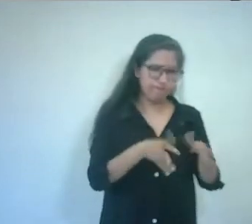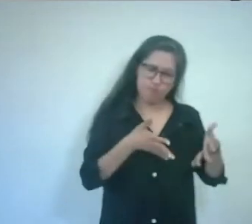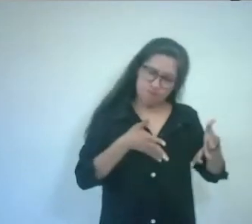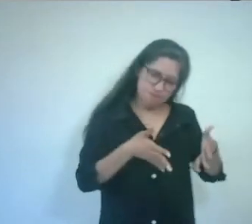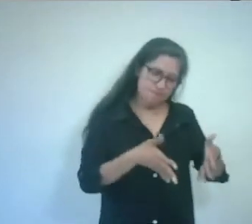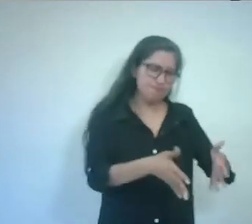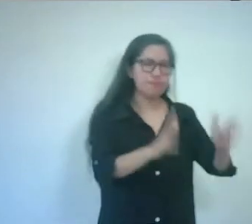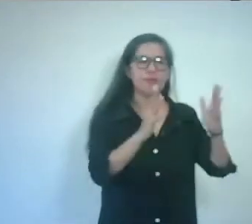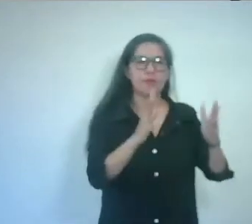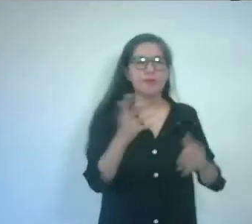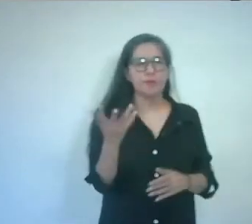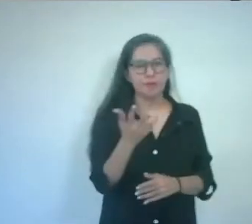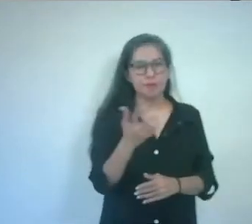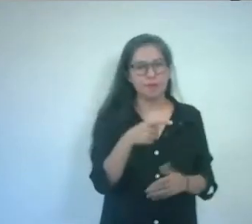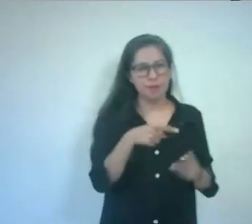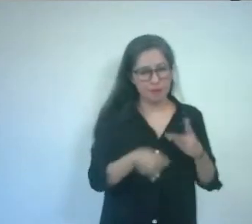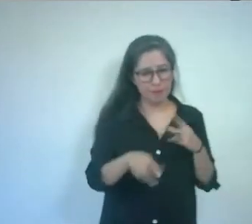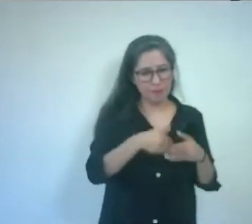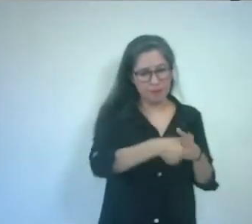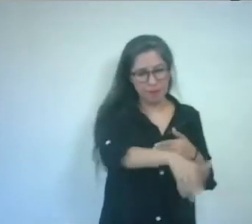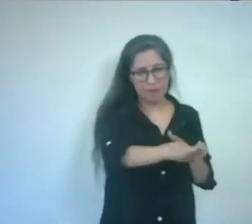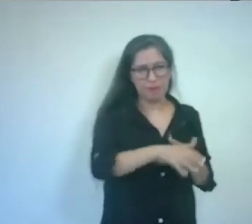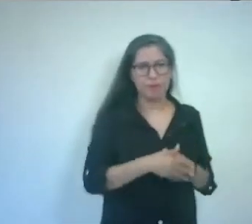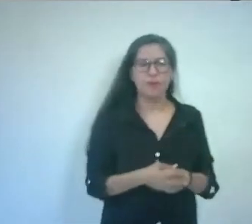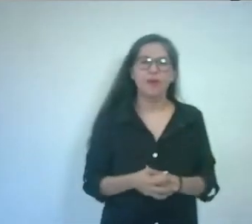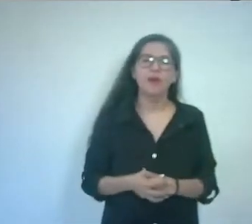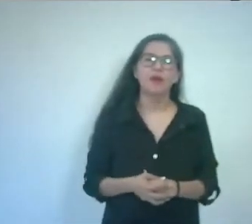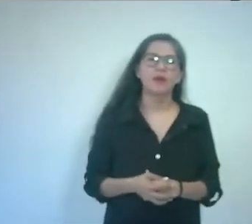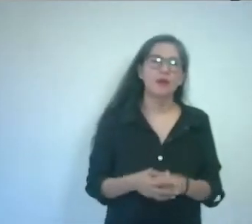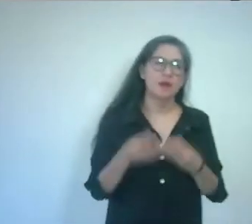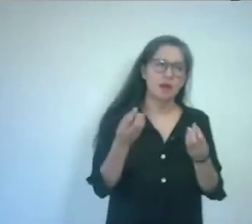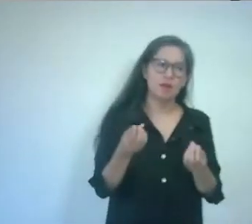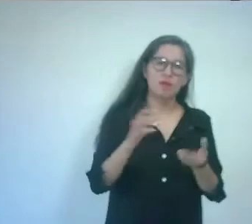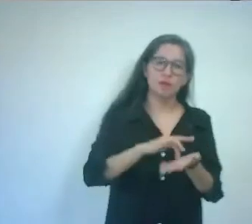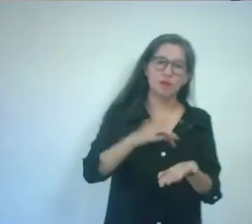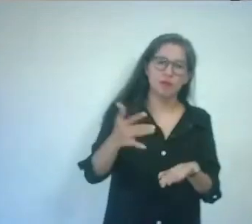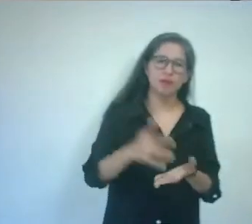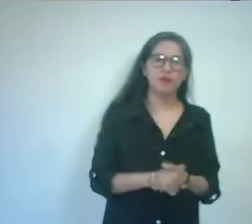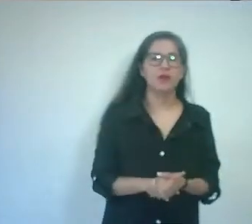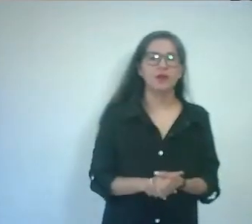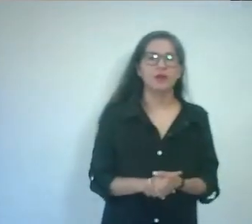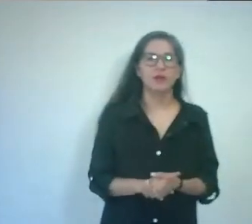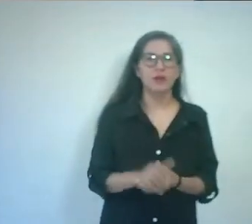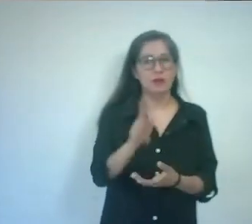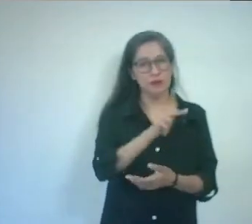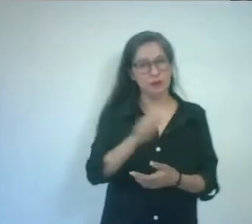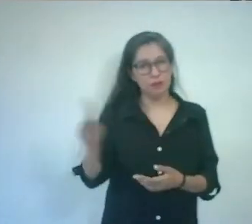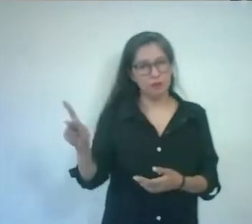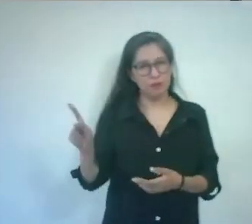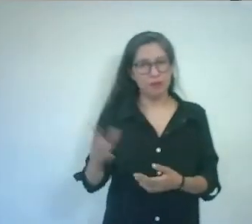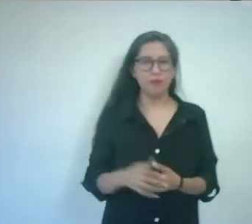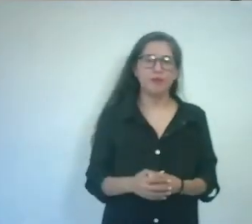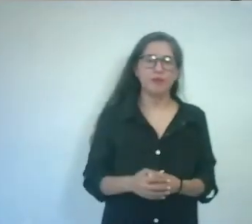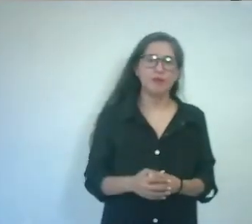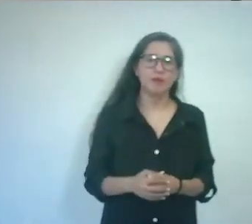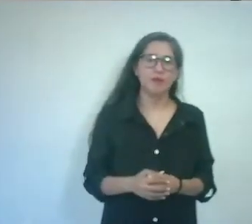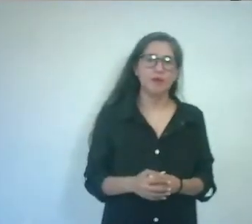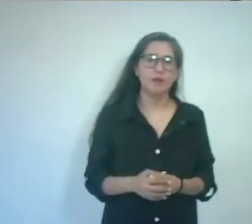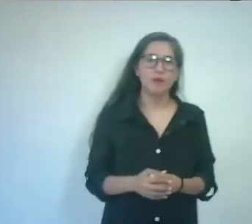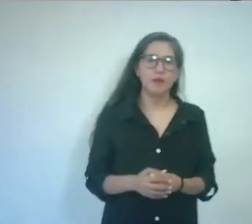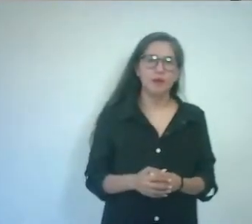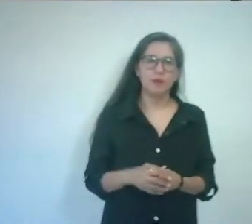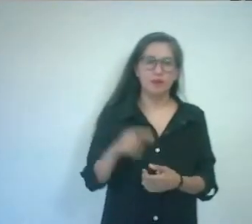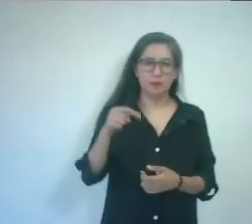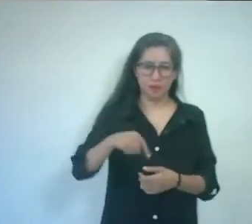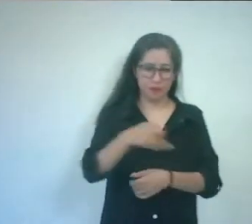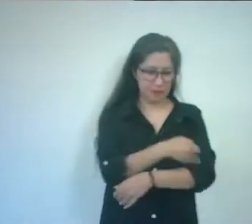a punto de comenzar el día de hoy. Muchísimas gracias a todas y todos los